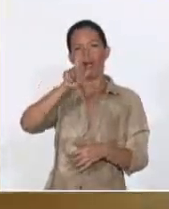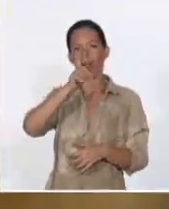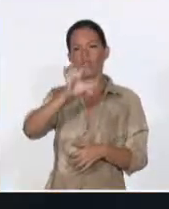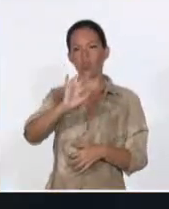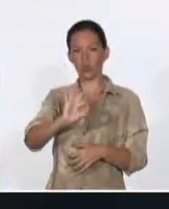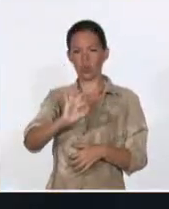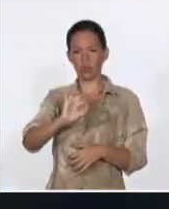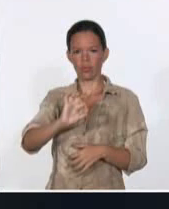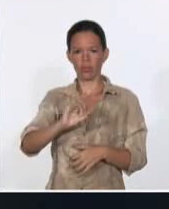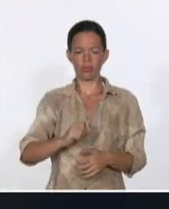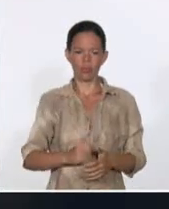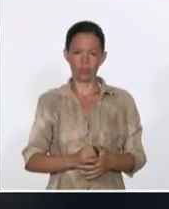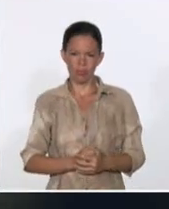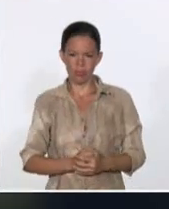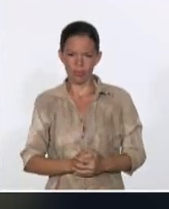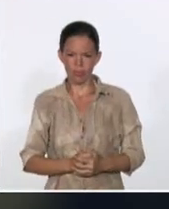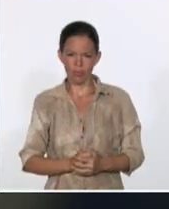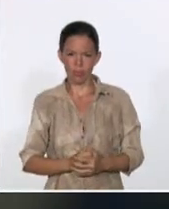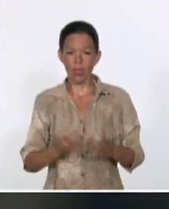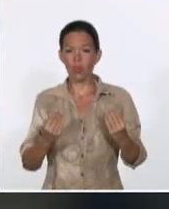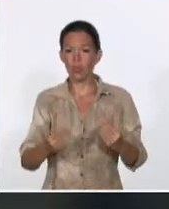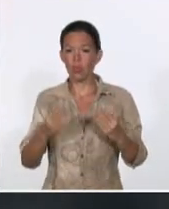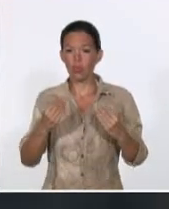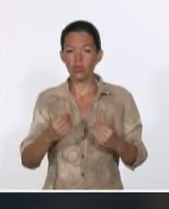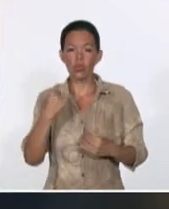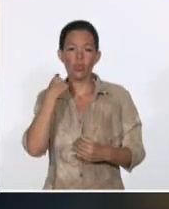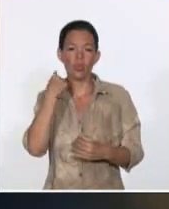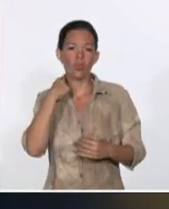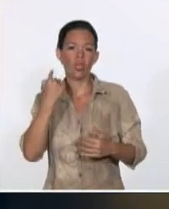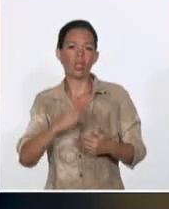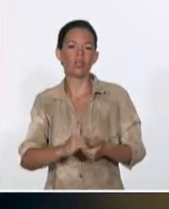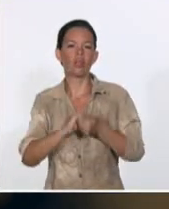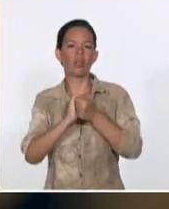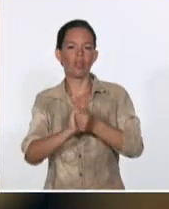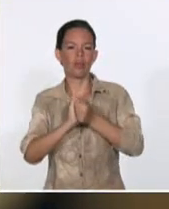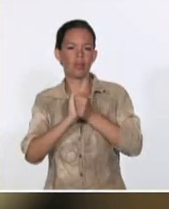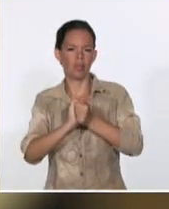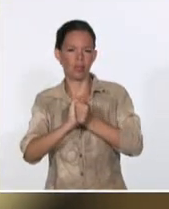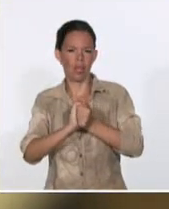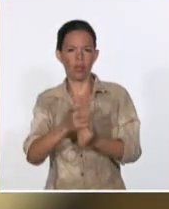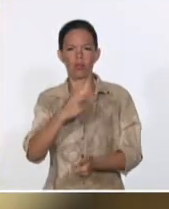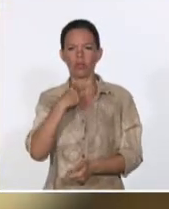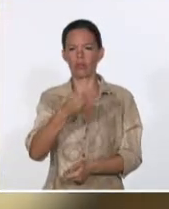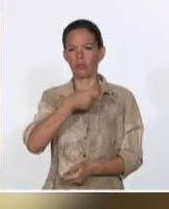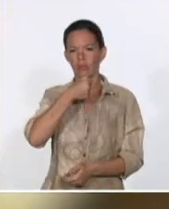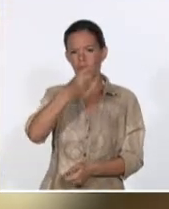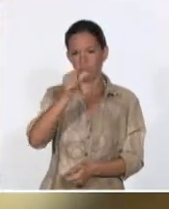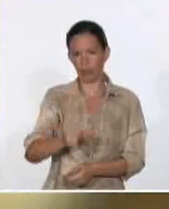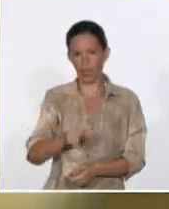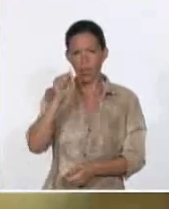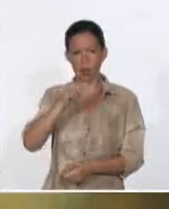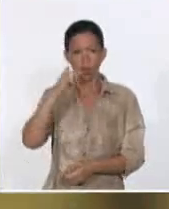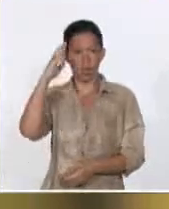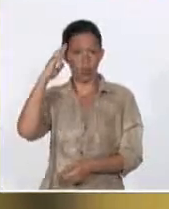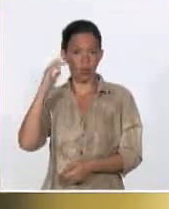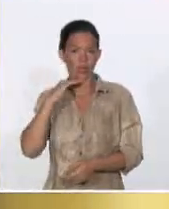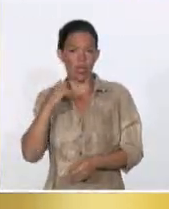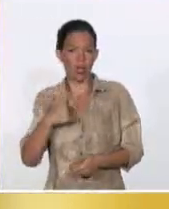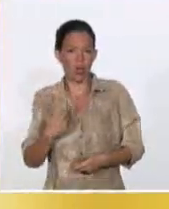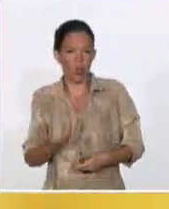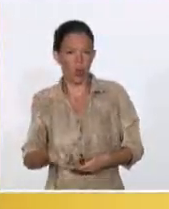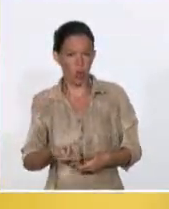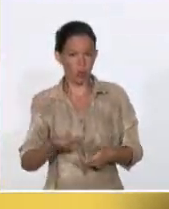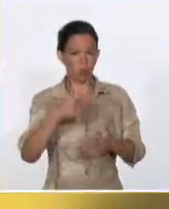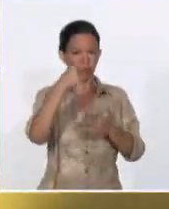Fueron décadas de amistad entre Oswaldo Guayasamín y Fidel Castro, de la que hoy nos quedan las imágenes que inmortalizar en un documental